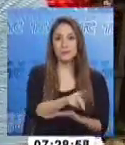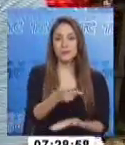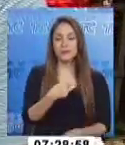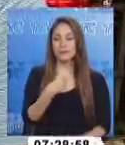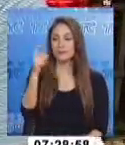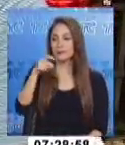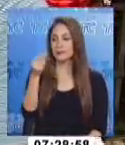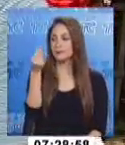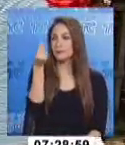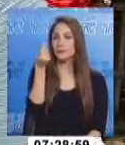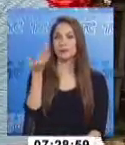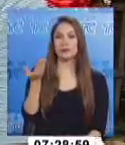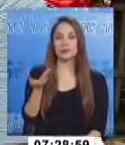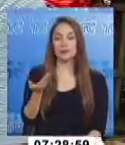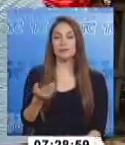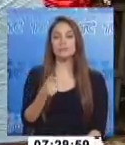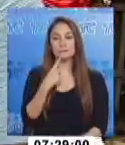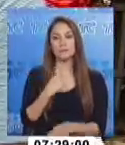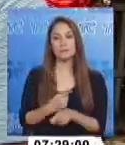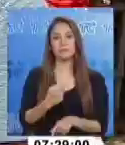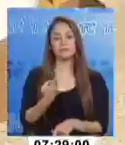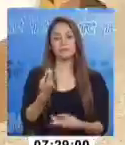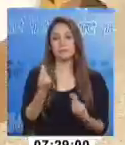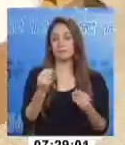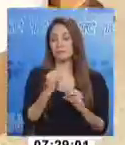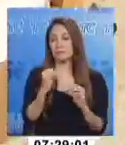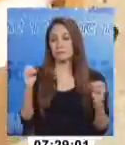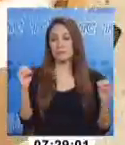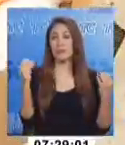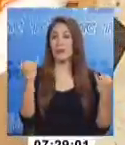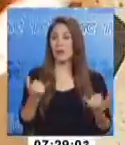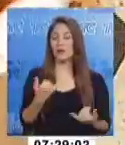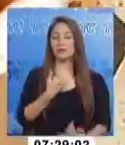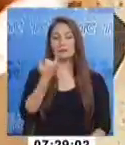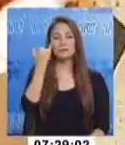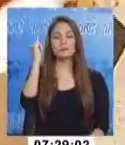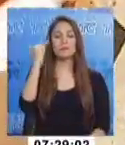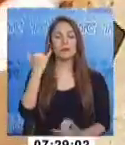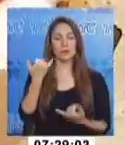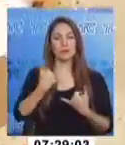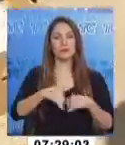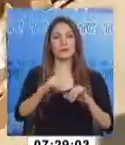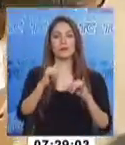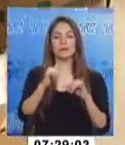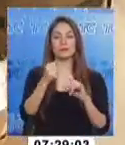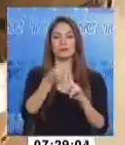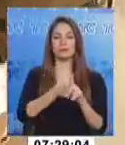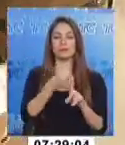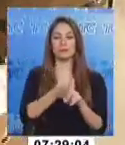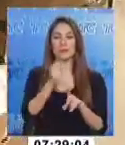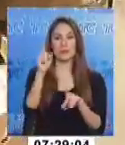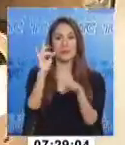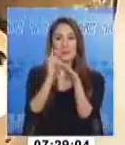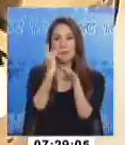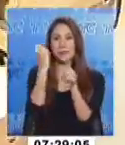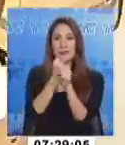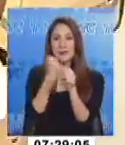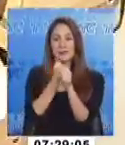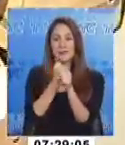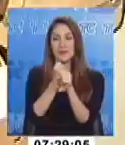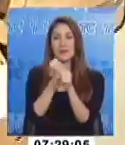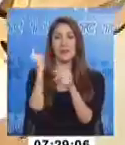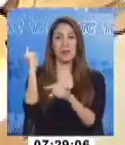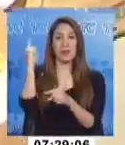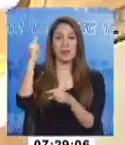tenga. Entonces me he quedado sin dinero, pero igualmente con la fe de Dios vamos a seguir adelante. ¿Viniendo tempranito a trabajar hasta